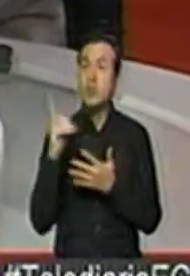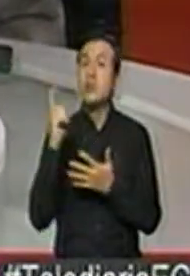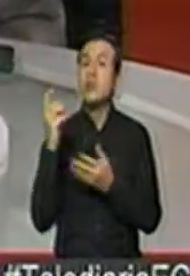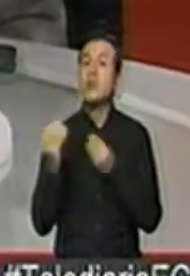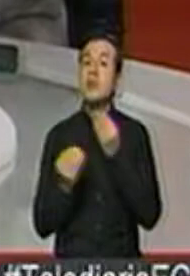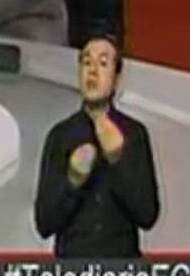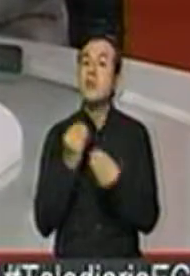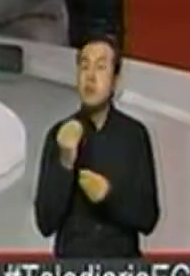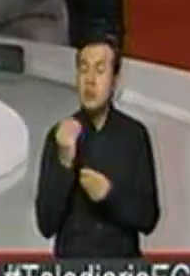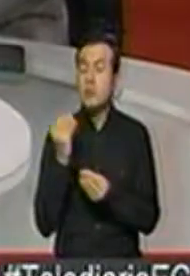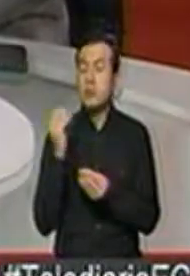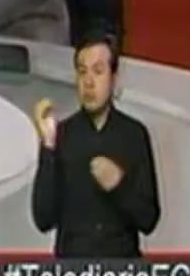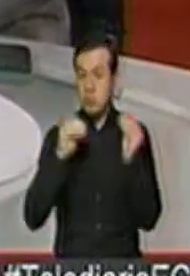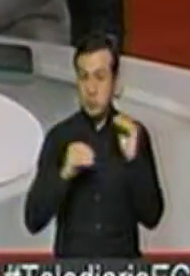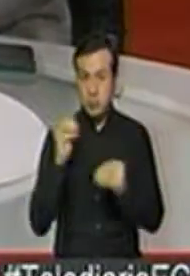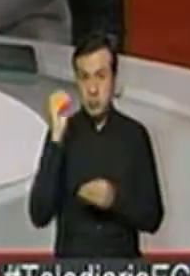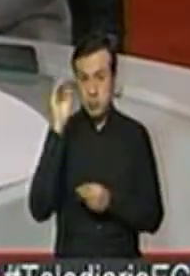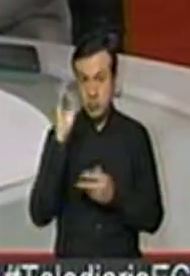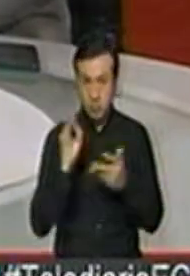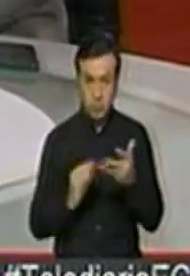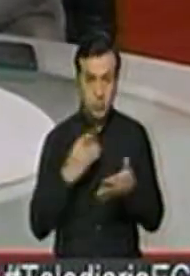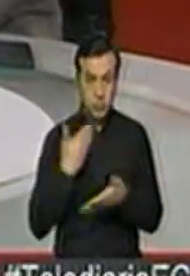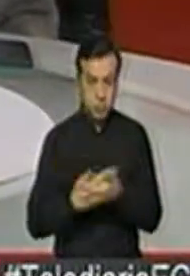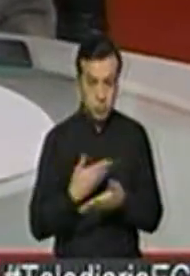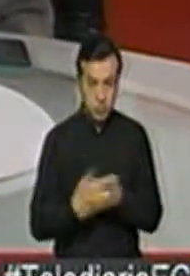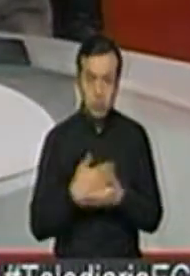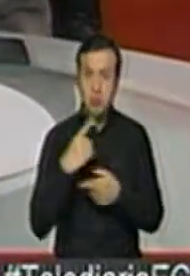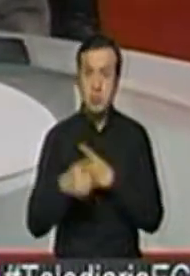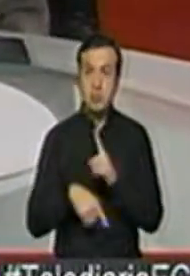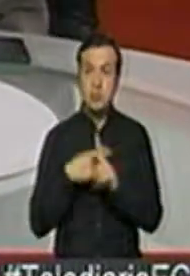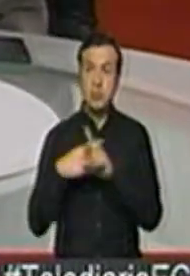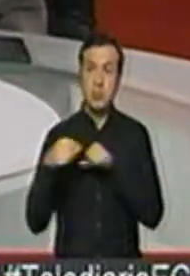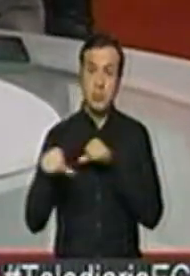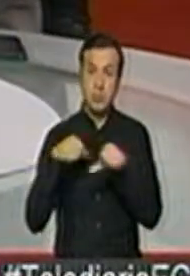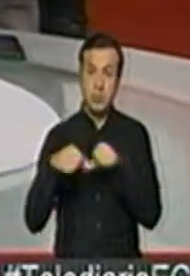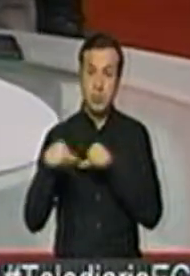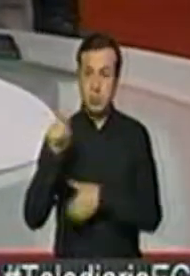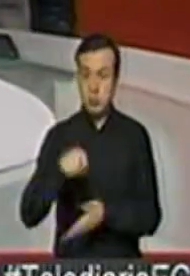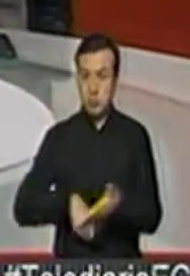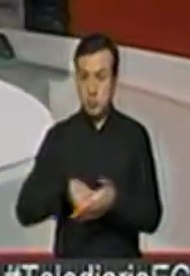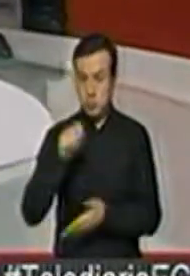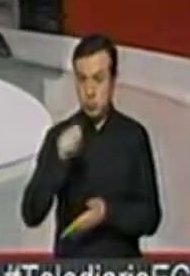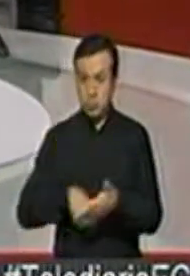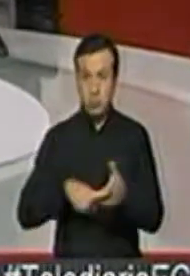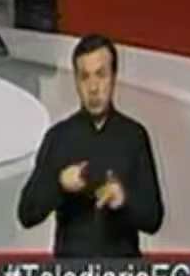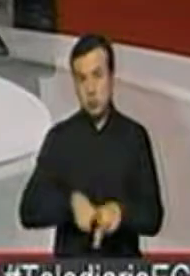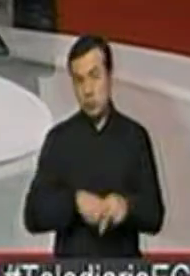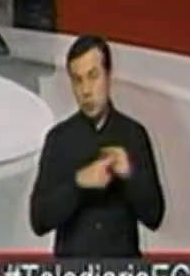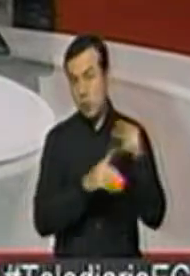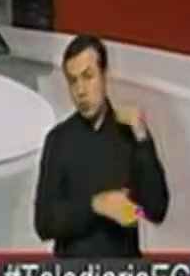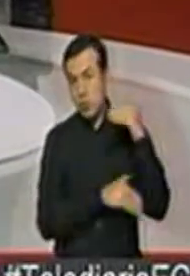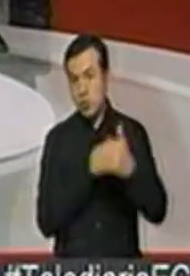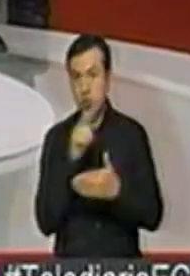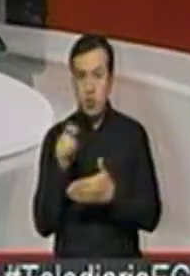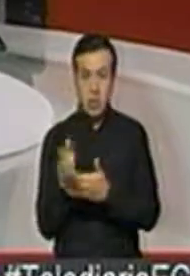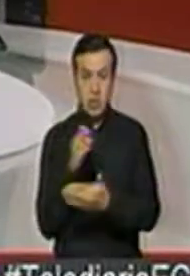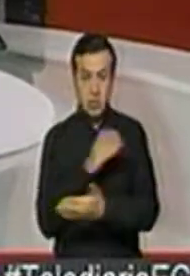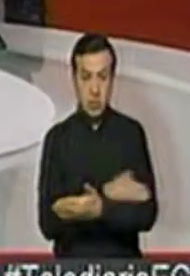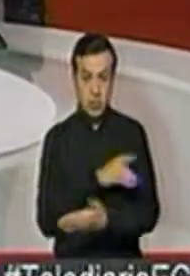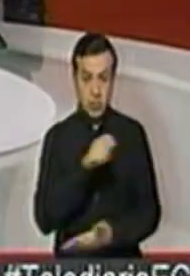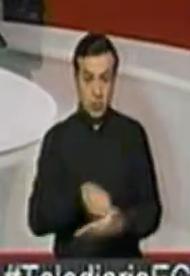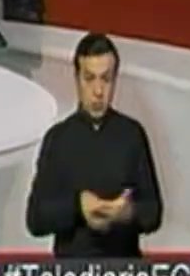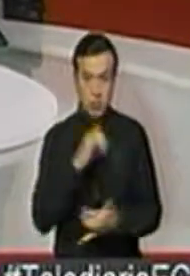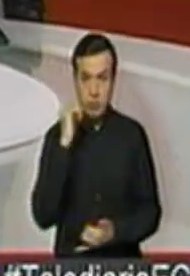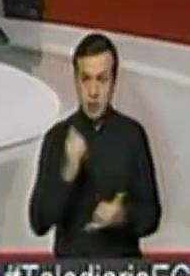quiere, elabora el presupuesto referencial, y en la administración de contratos, es decir, en el inicio de un proceso precontractual y en la parte